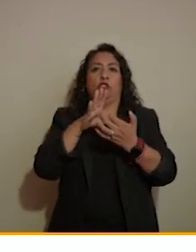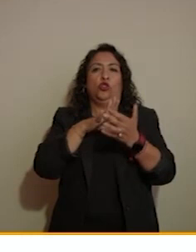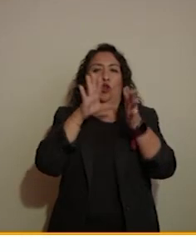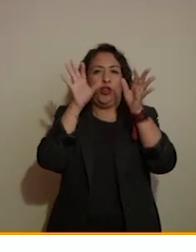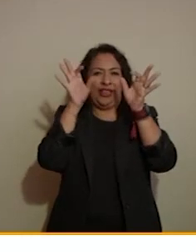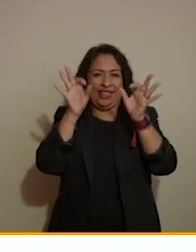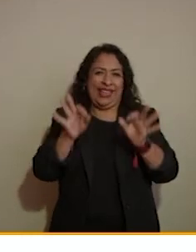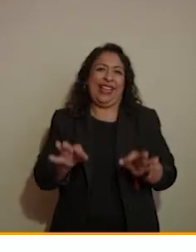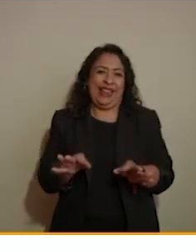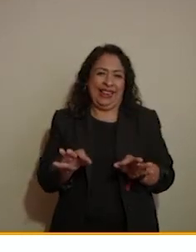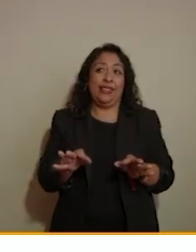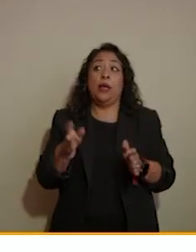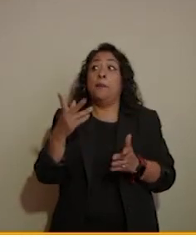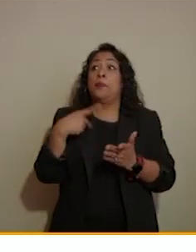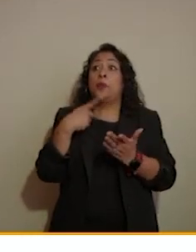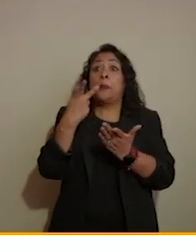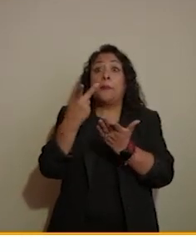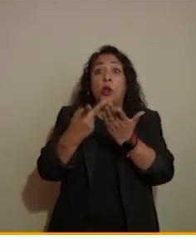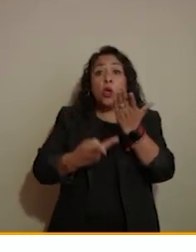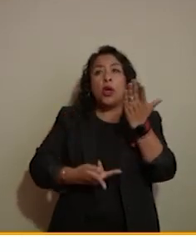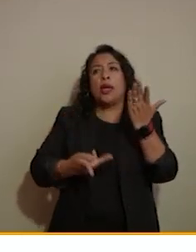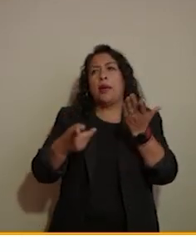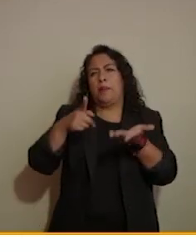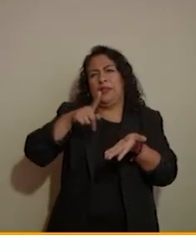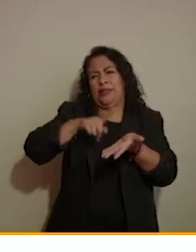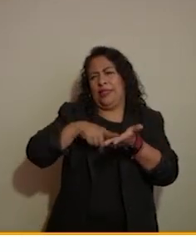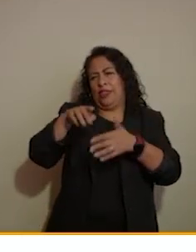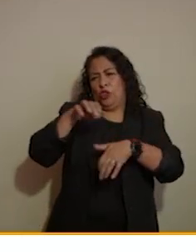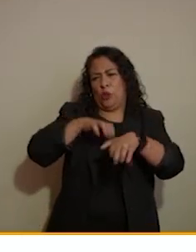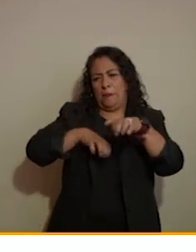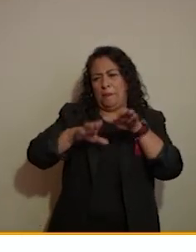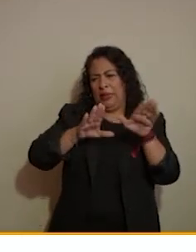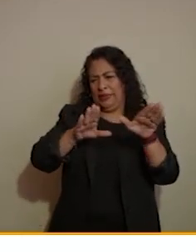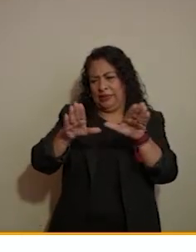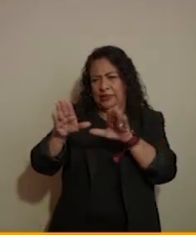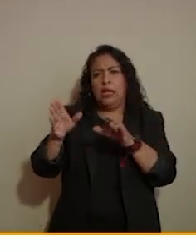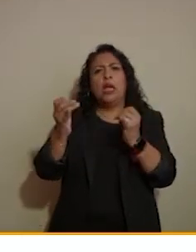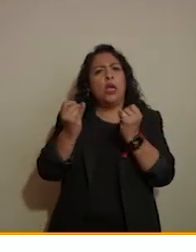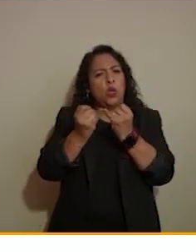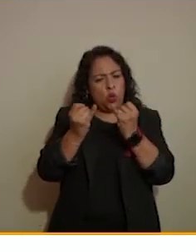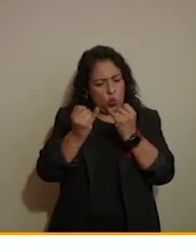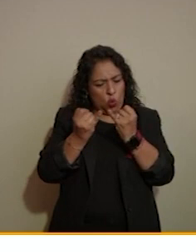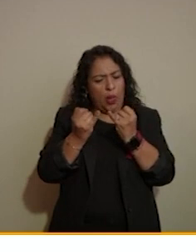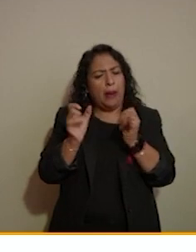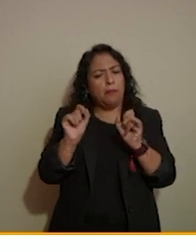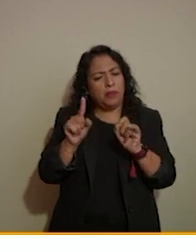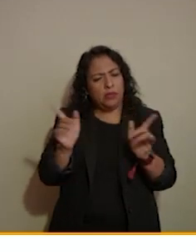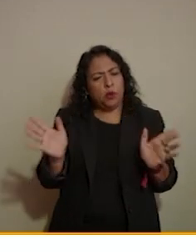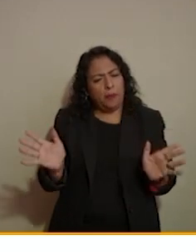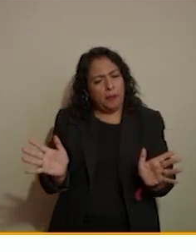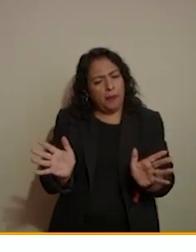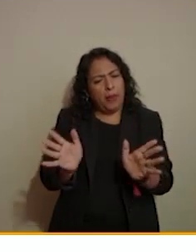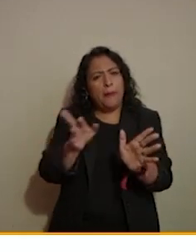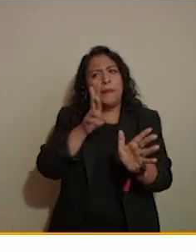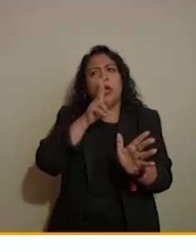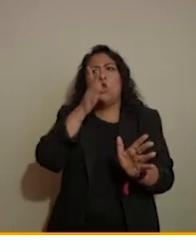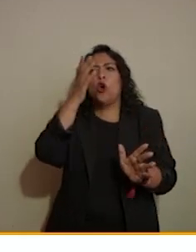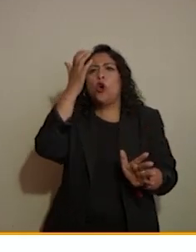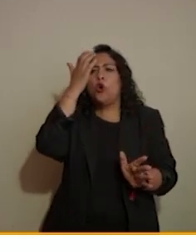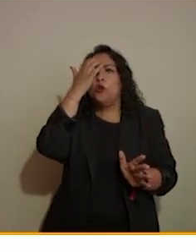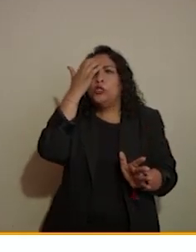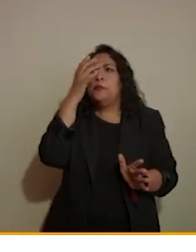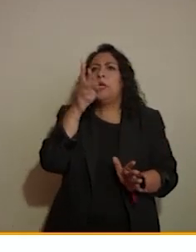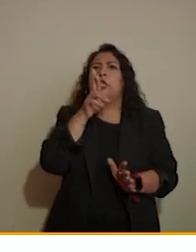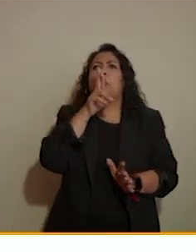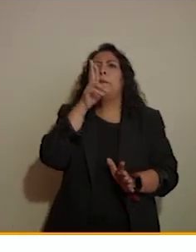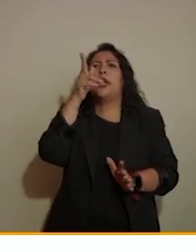calidad. Los programas internos empresariales de capacitación también fomentan un mejor conocimiento, un